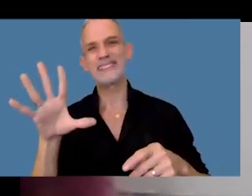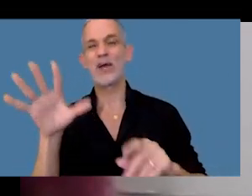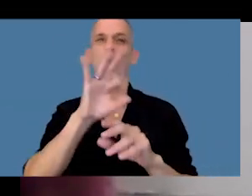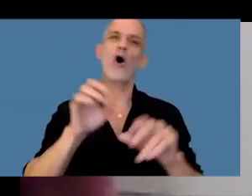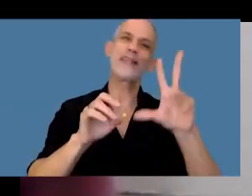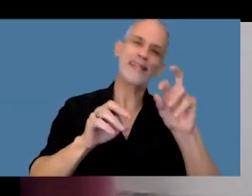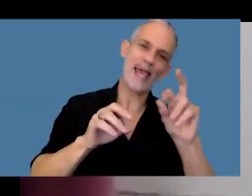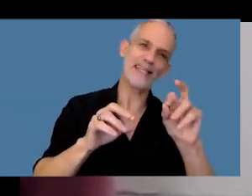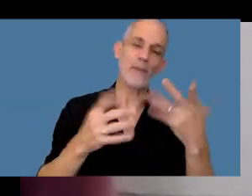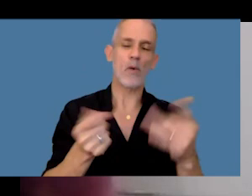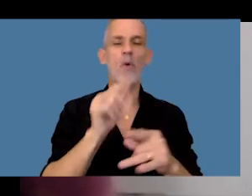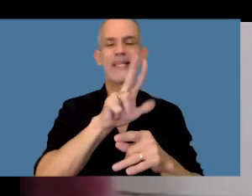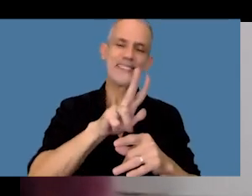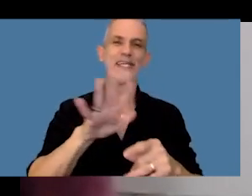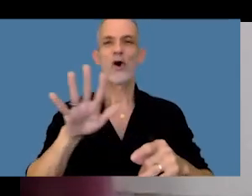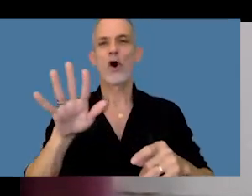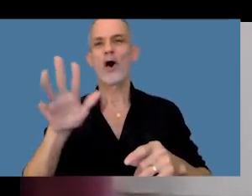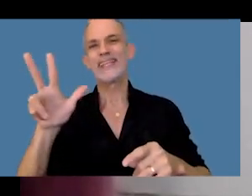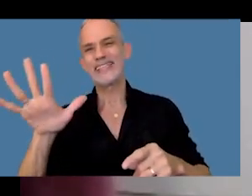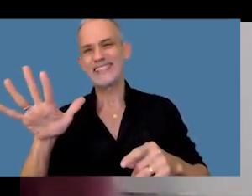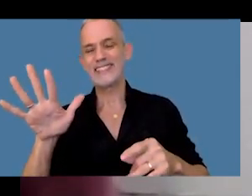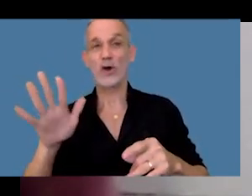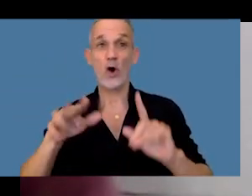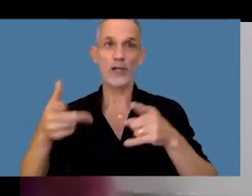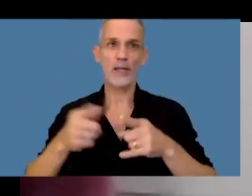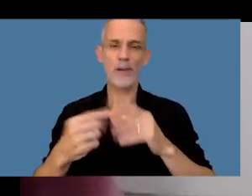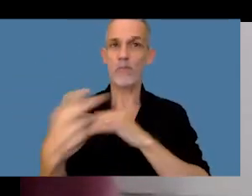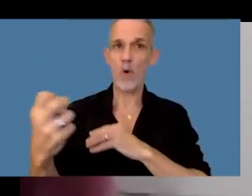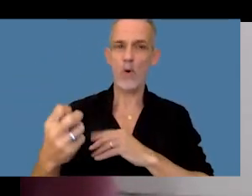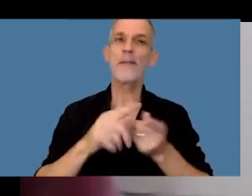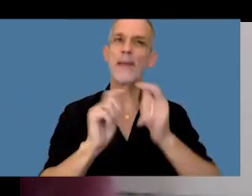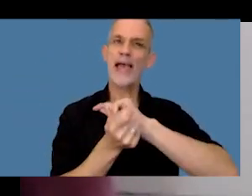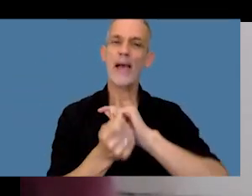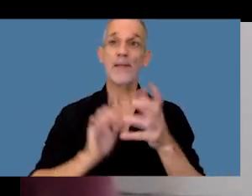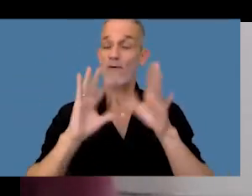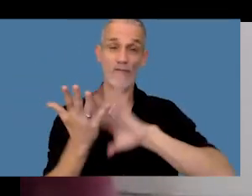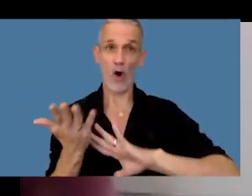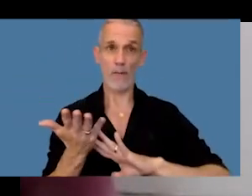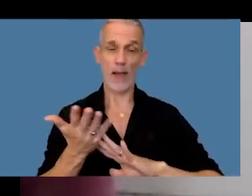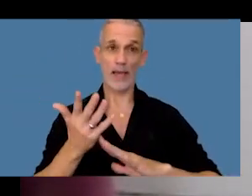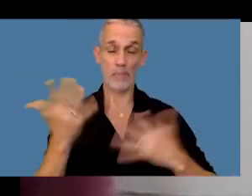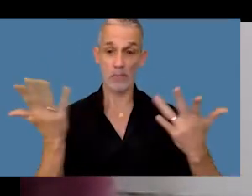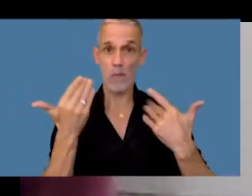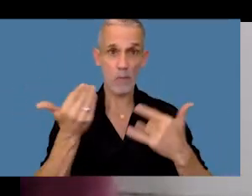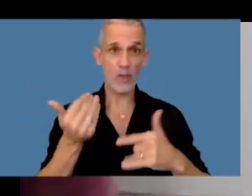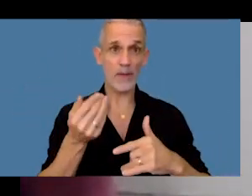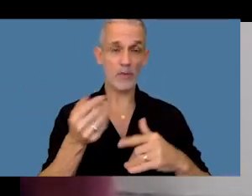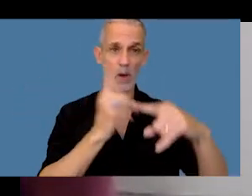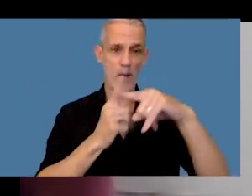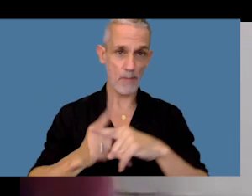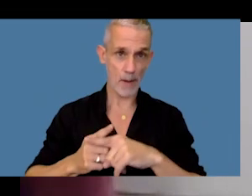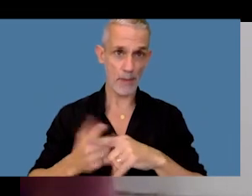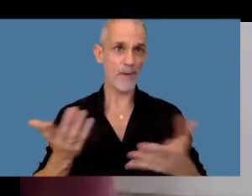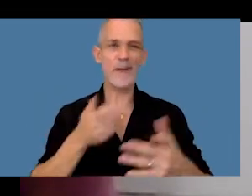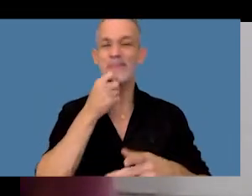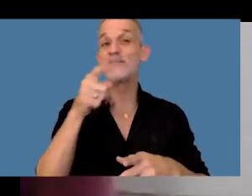30 o 35%, sino modifica hasta la forma en que nosotros podemos computarlo. Si